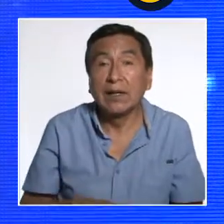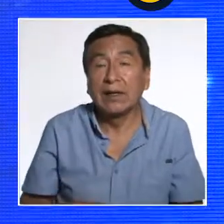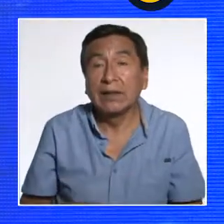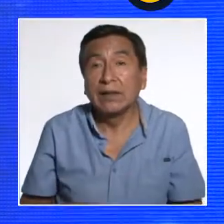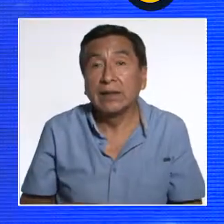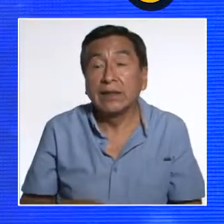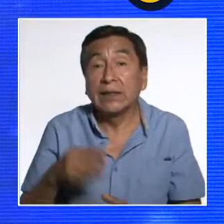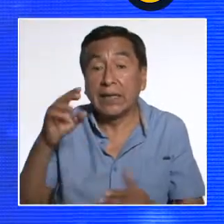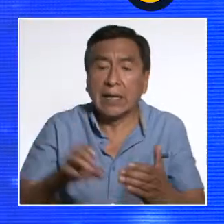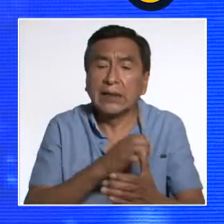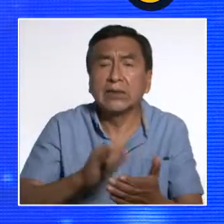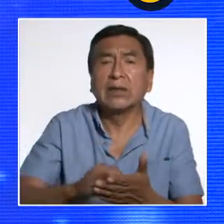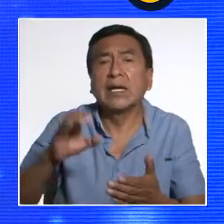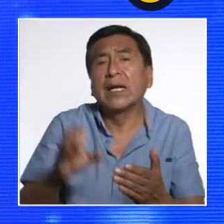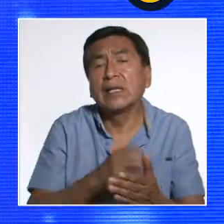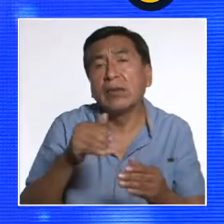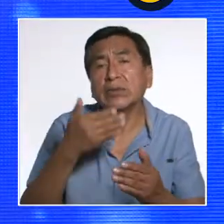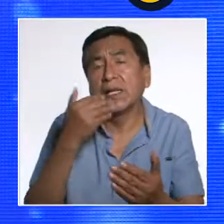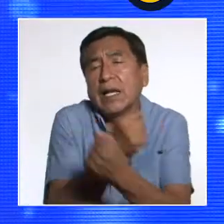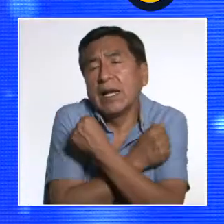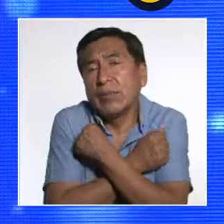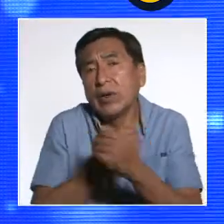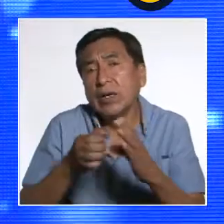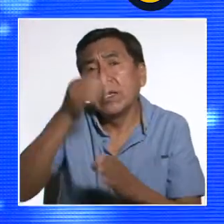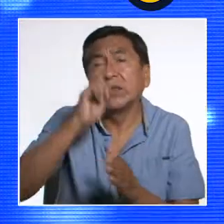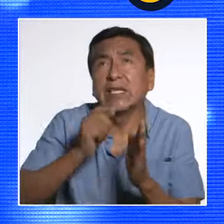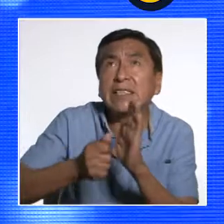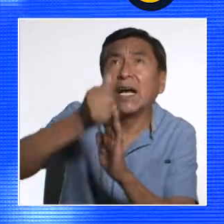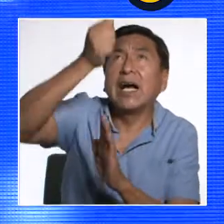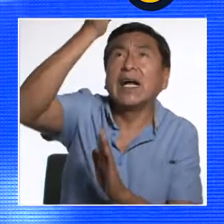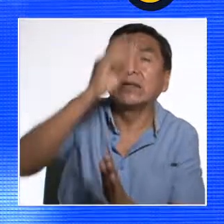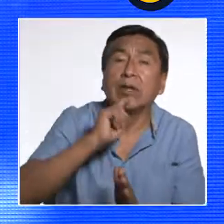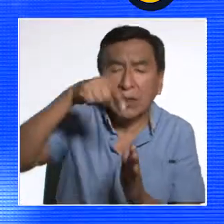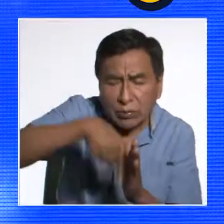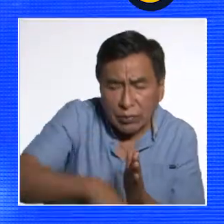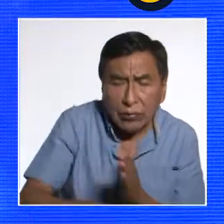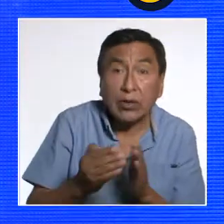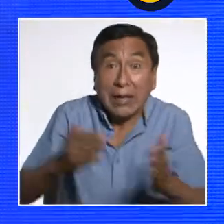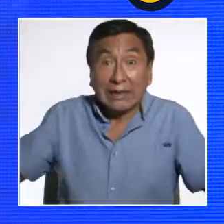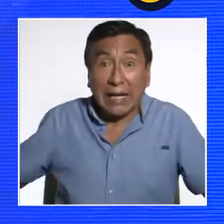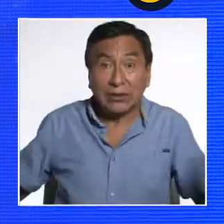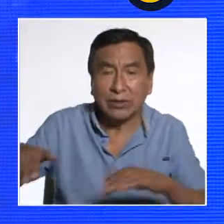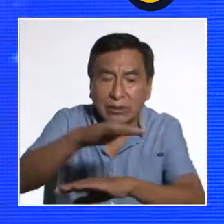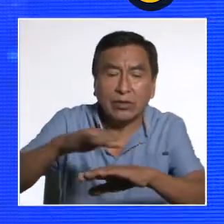que cantamos, que el amor de Dios es alto, es profundo, es ancho, es